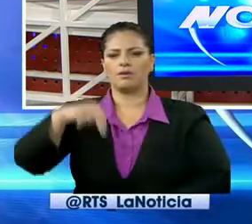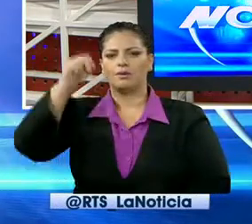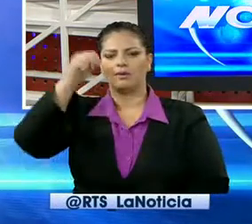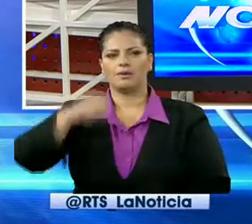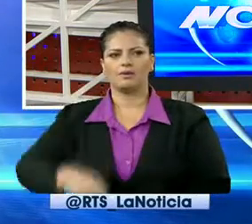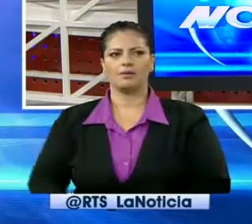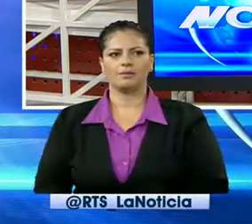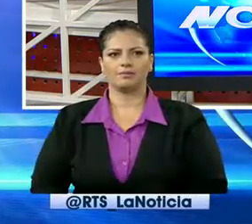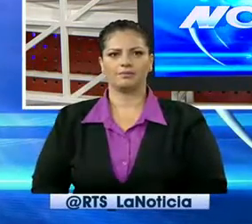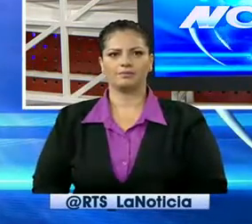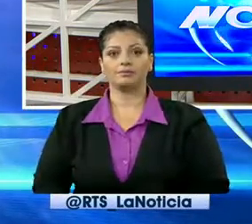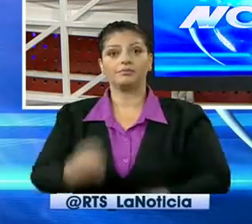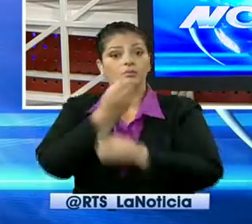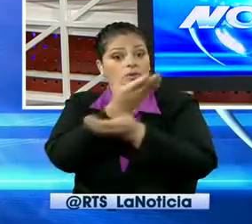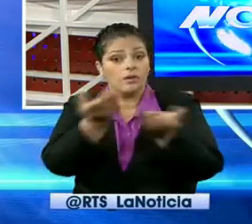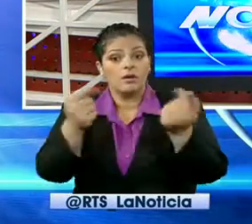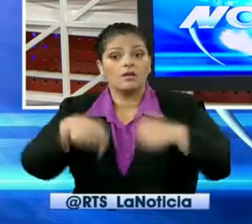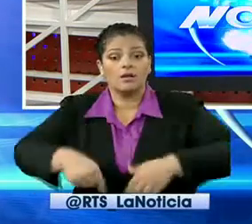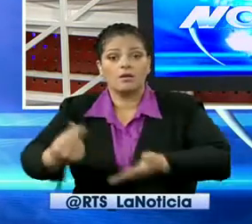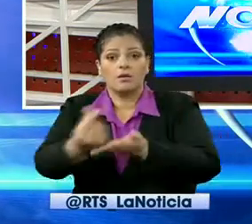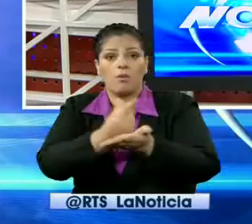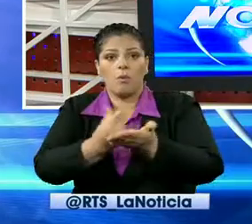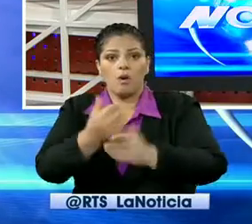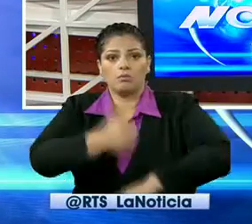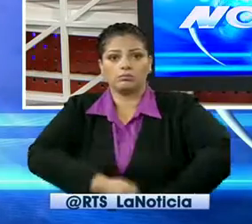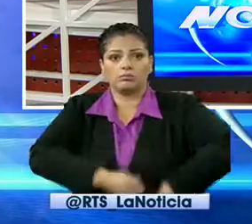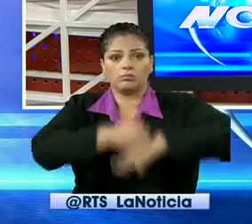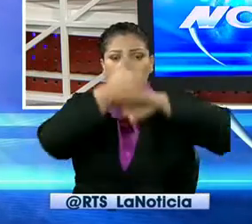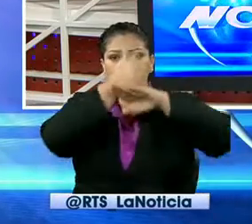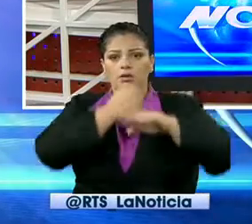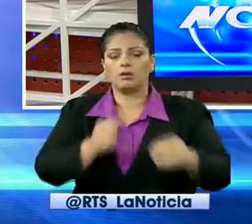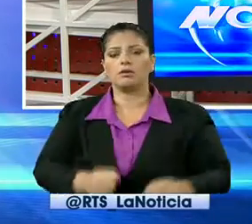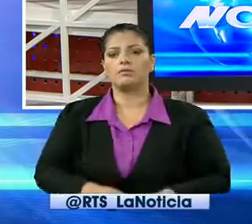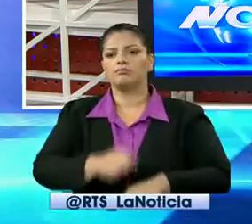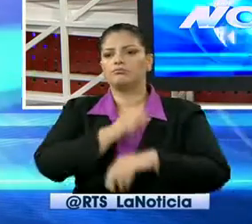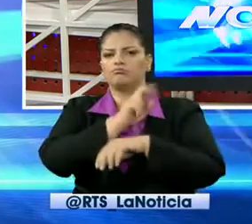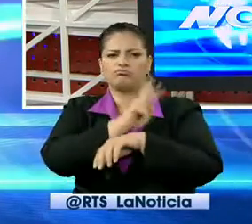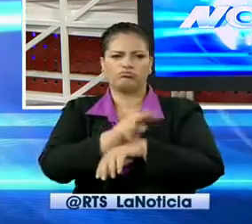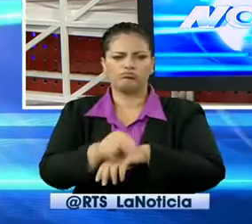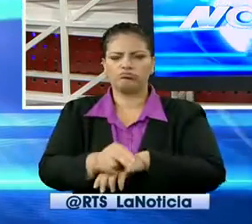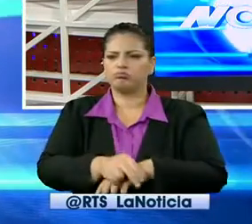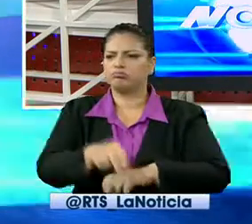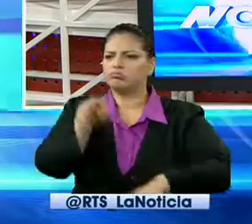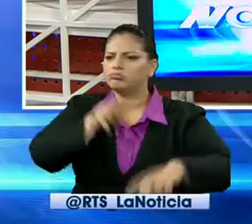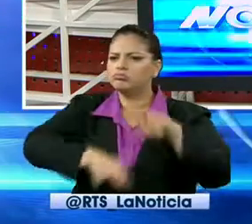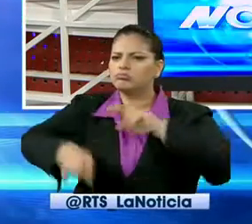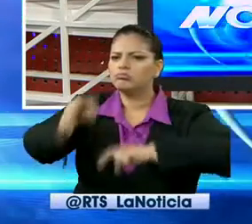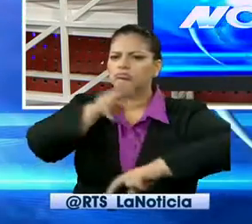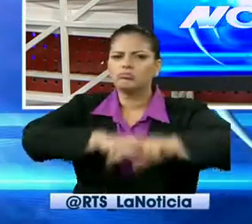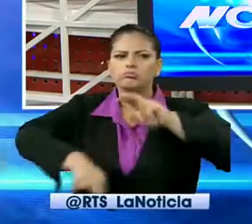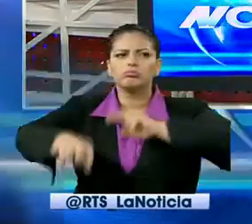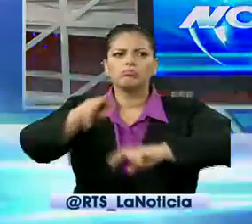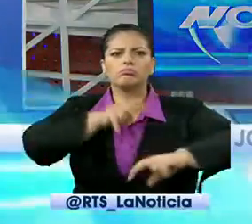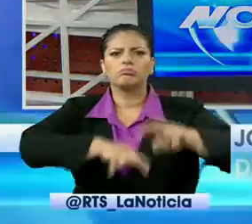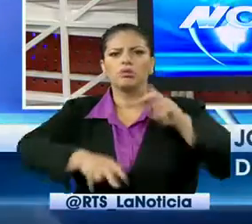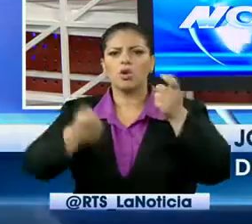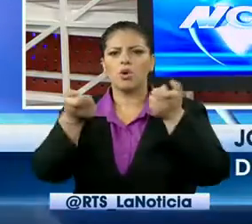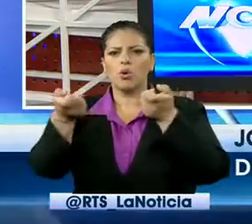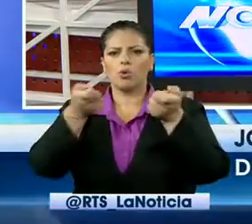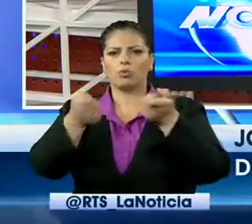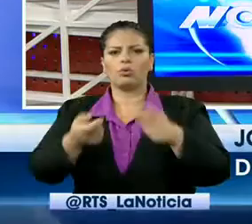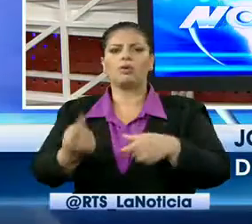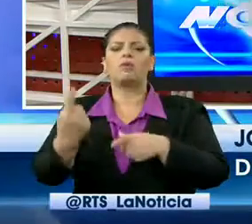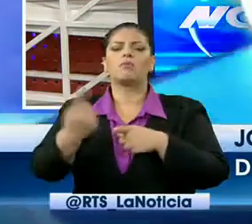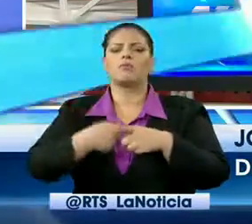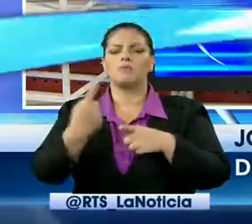la intendencia del Guayas, junto con las comisarías, continúan realizando operativos de control en cada uno